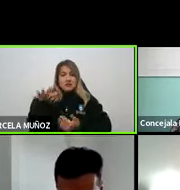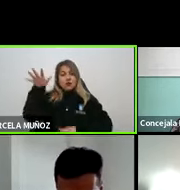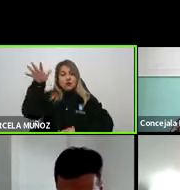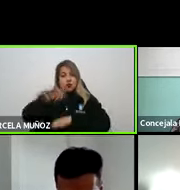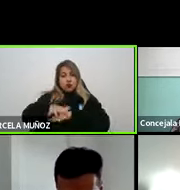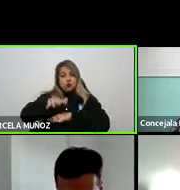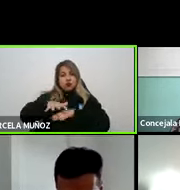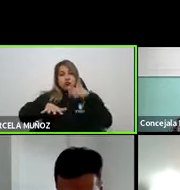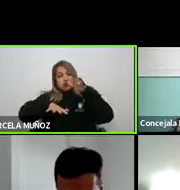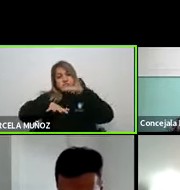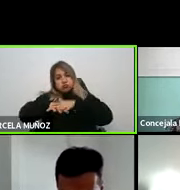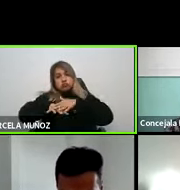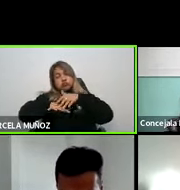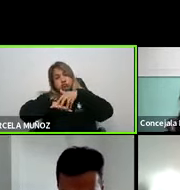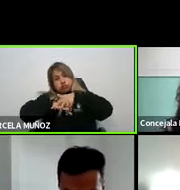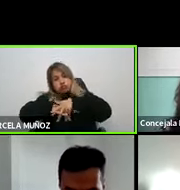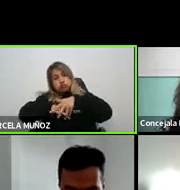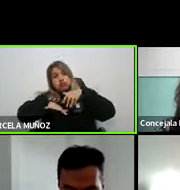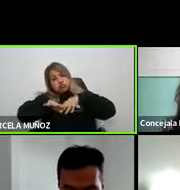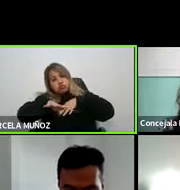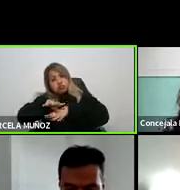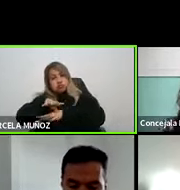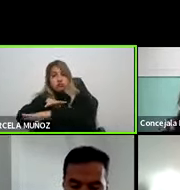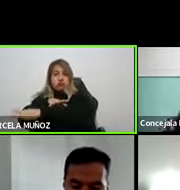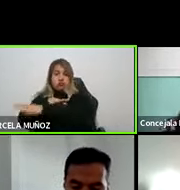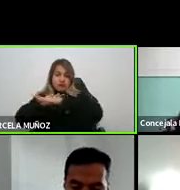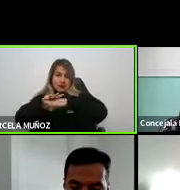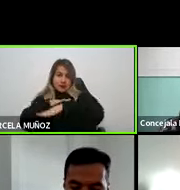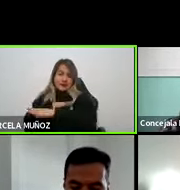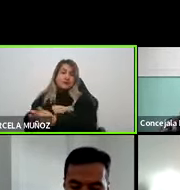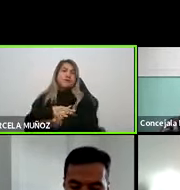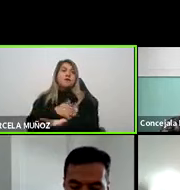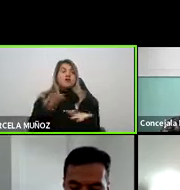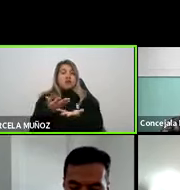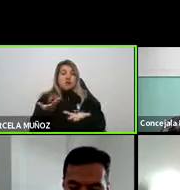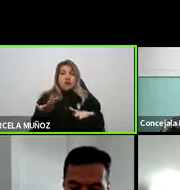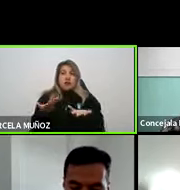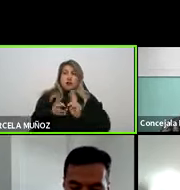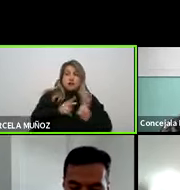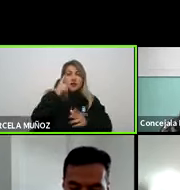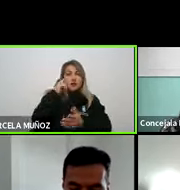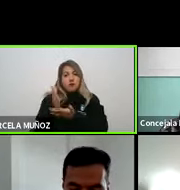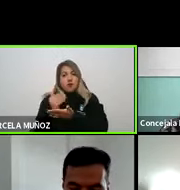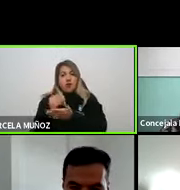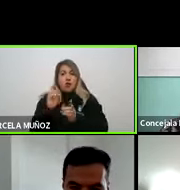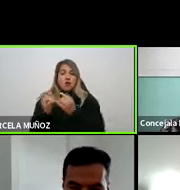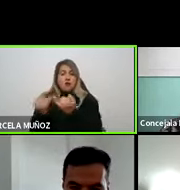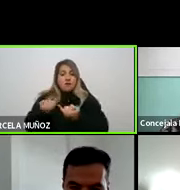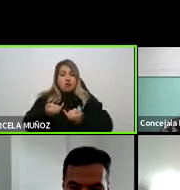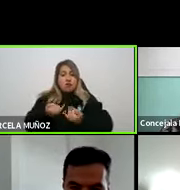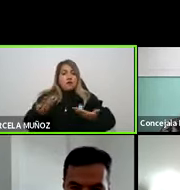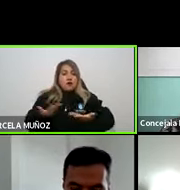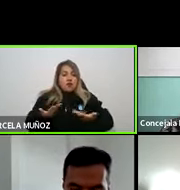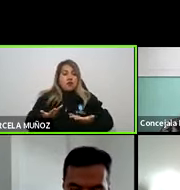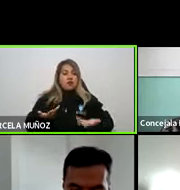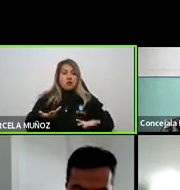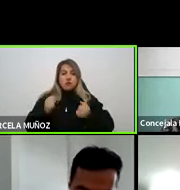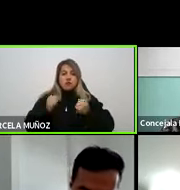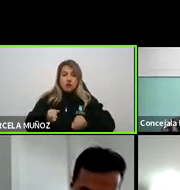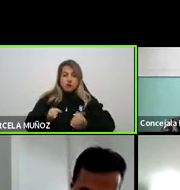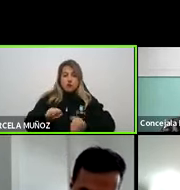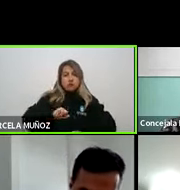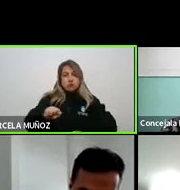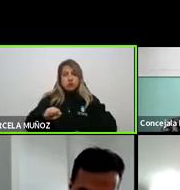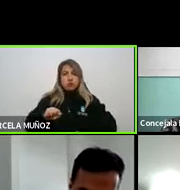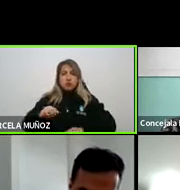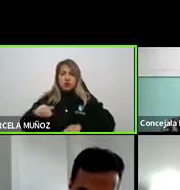Hacerme partícipe de que si existe algún tipo de que estos tipos tengan algún, que se nos entregue algún informe con algún tipo de mitigación que tengan con el tipo de la